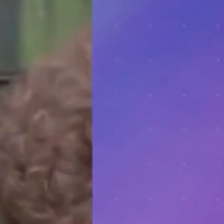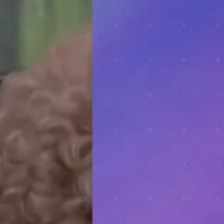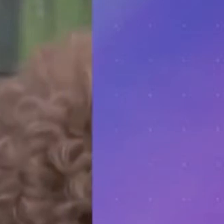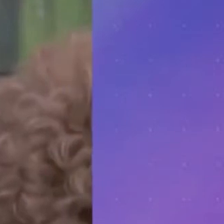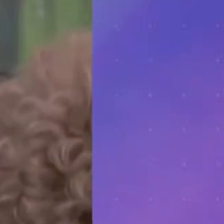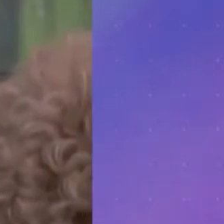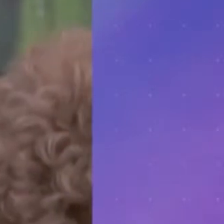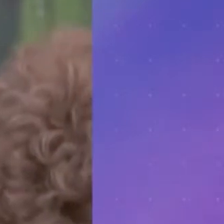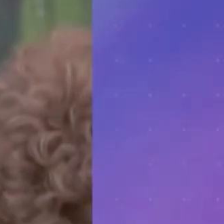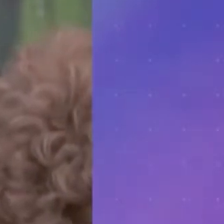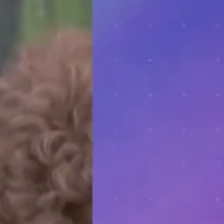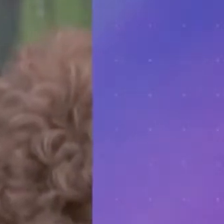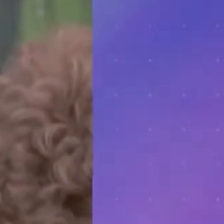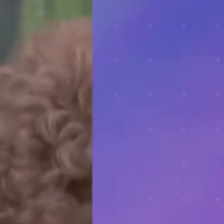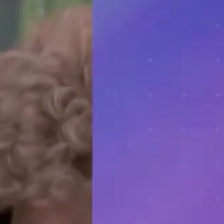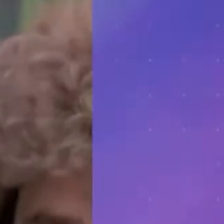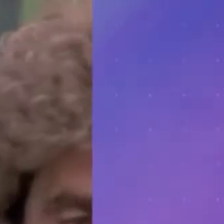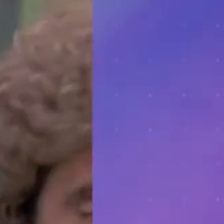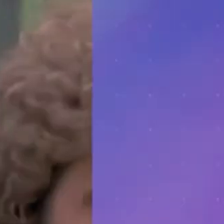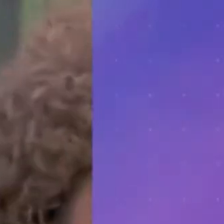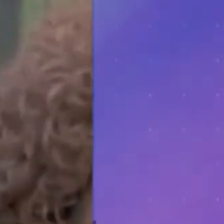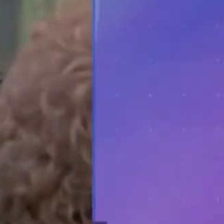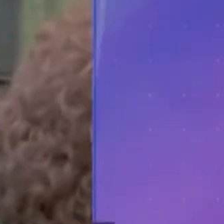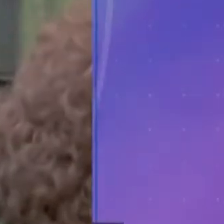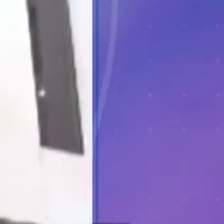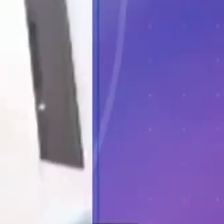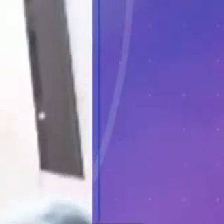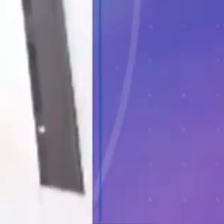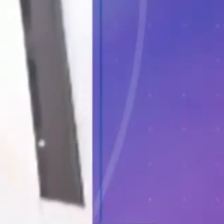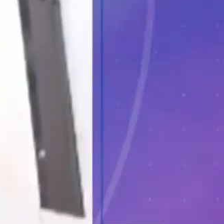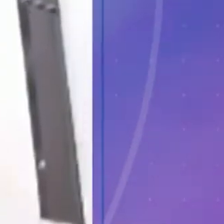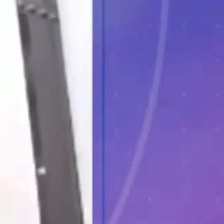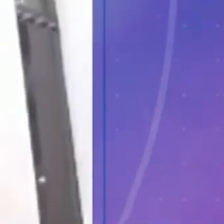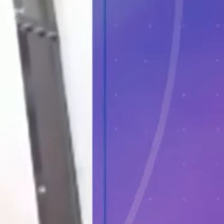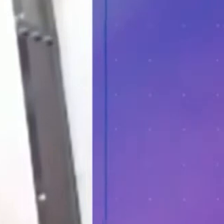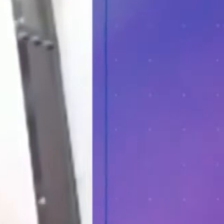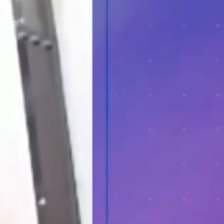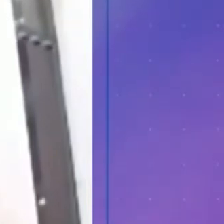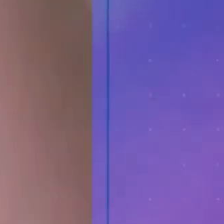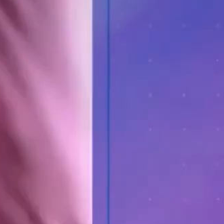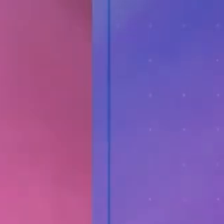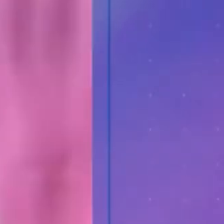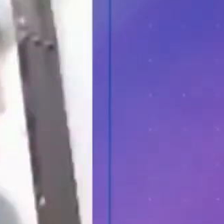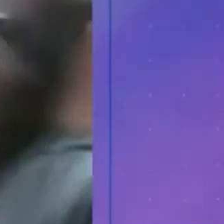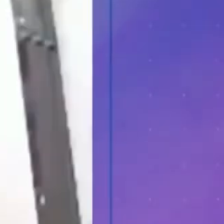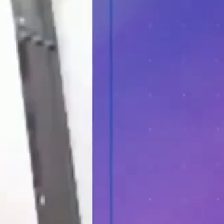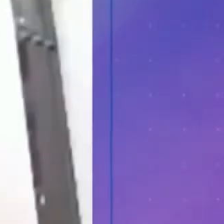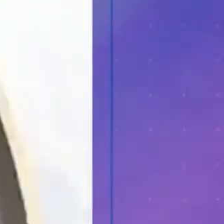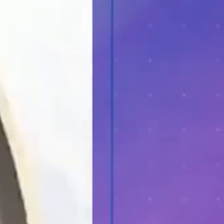esperando a ver si llegan los dólares. Los dólares, a ver si llegan los dólares. Acá estamos esperando. El Banco Central realizó la venta récord